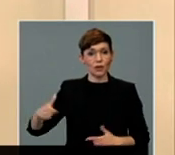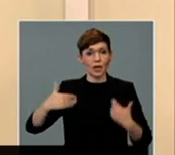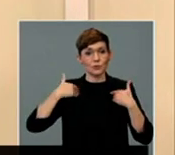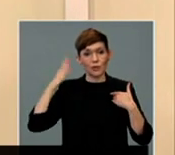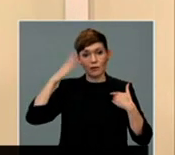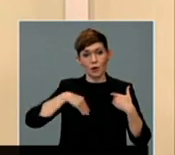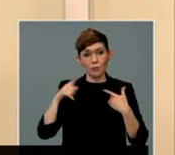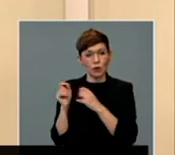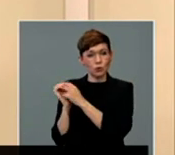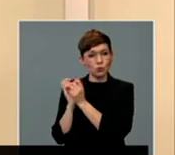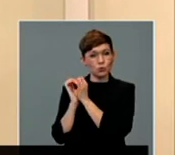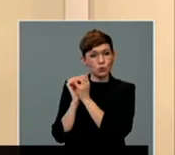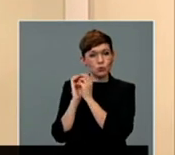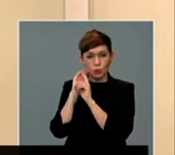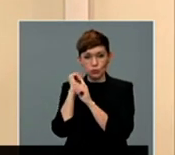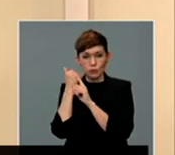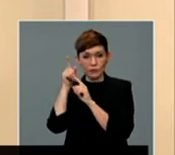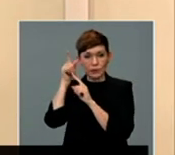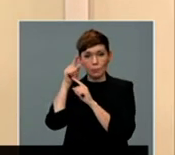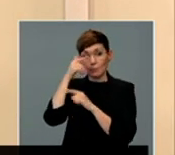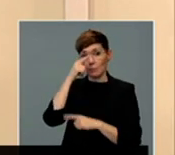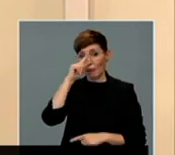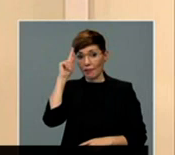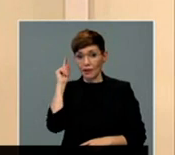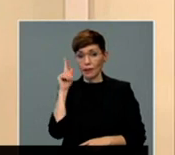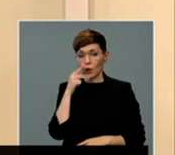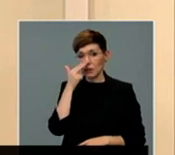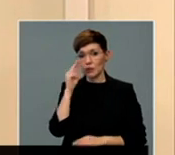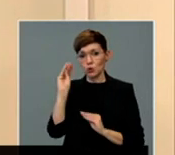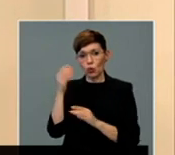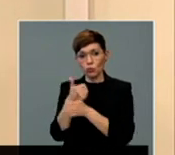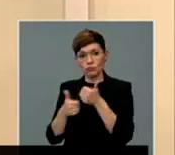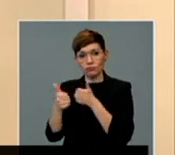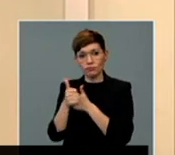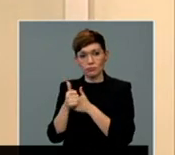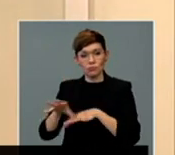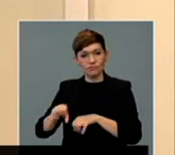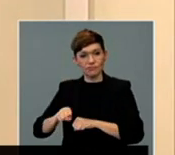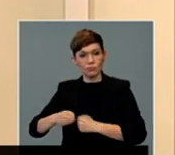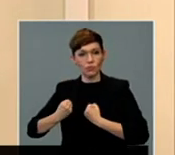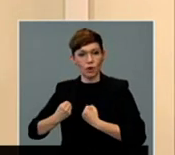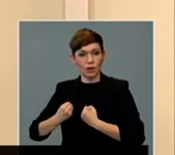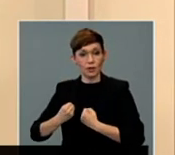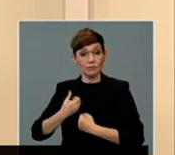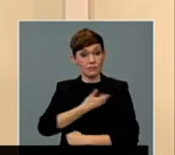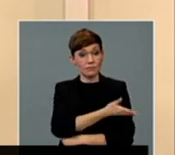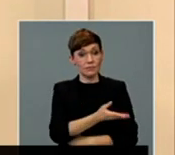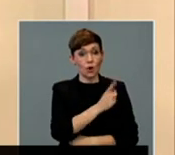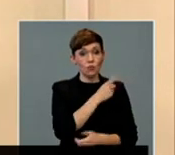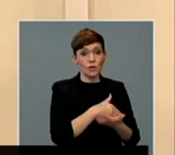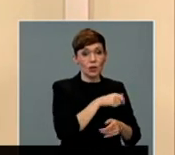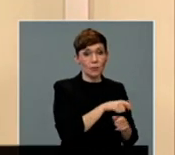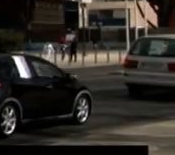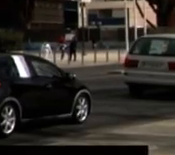meses a conspirar en Madrid, anteponiendo su interés personal y su ambición de poder al interés del 1,5 millón de murcianos,